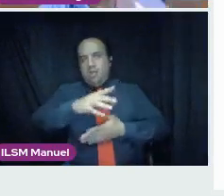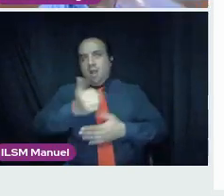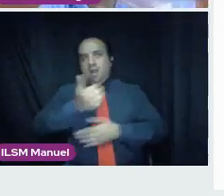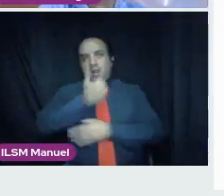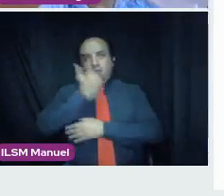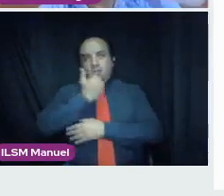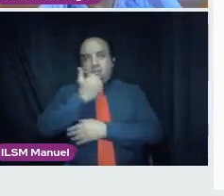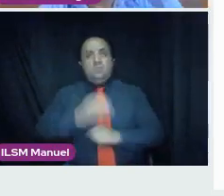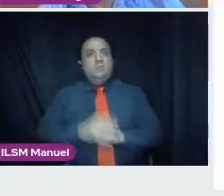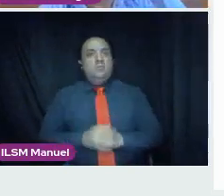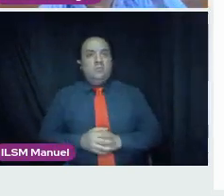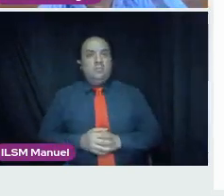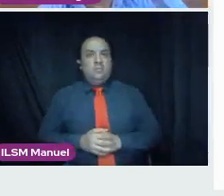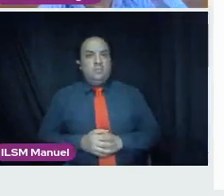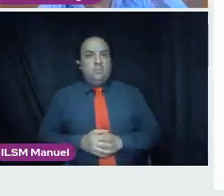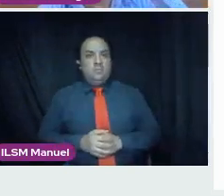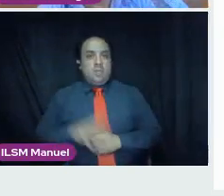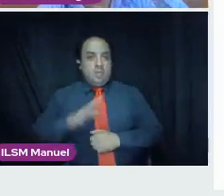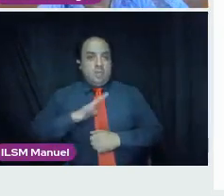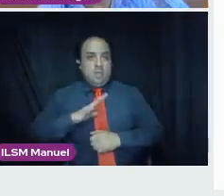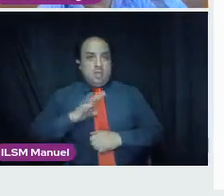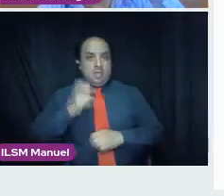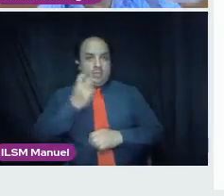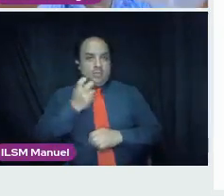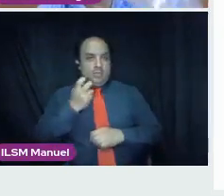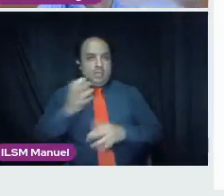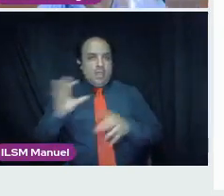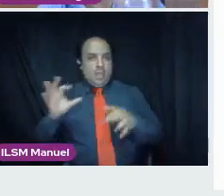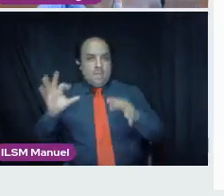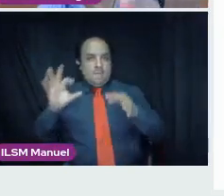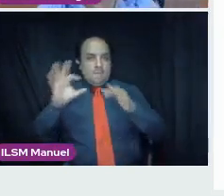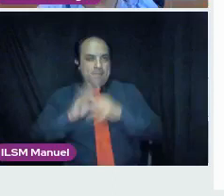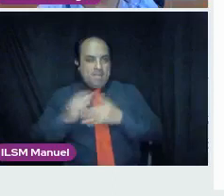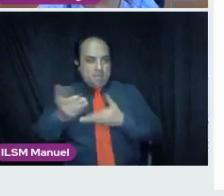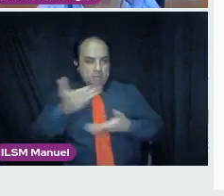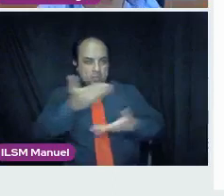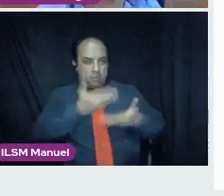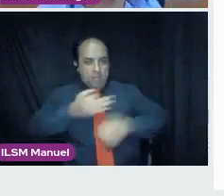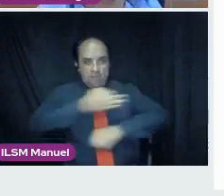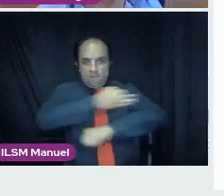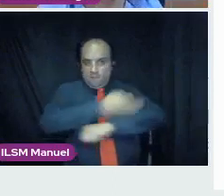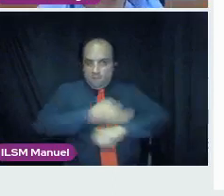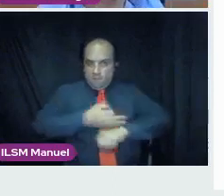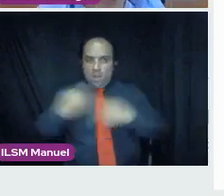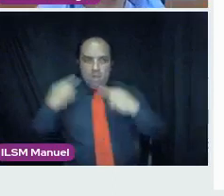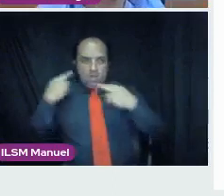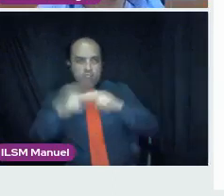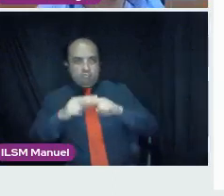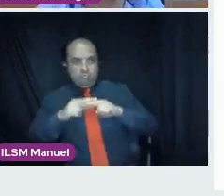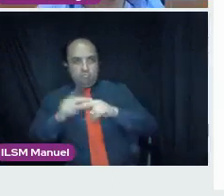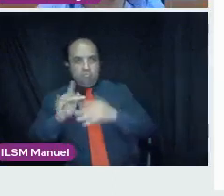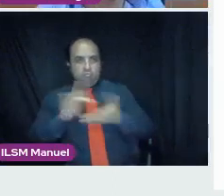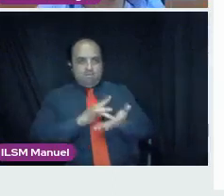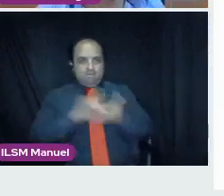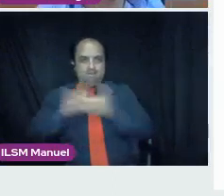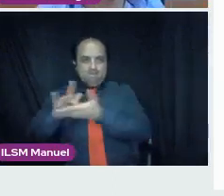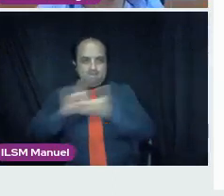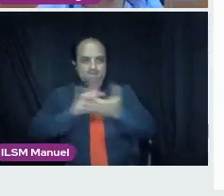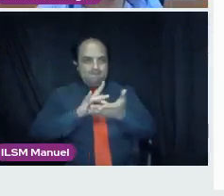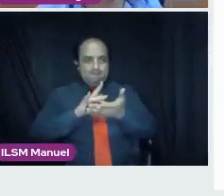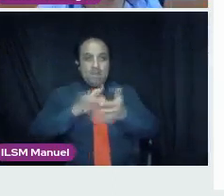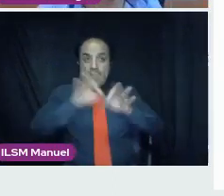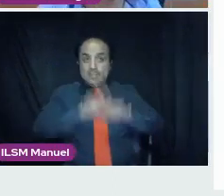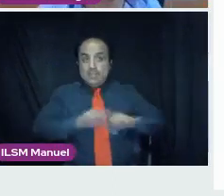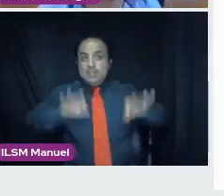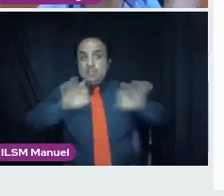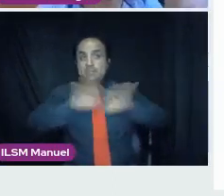esta buena o esta vinculación, intervención entre familia y docente, bueno, pues la importancia que tiene,